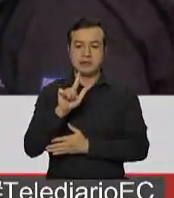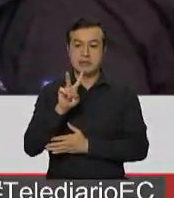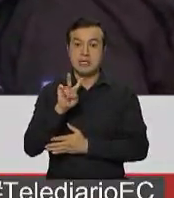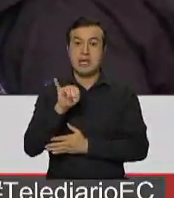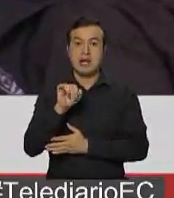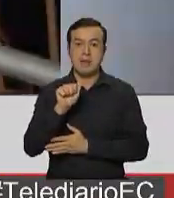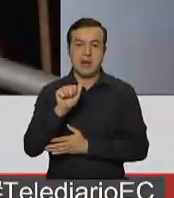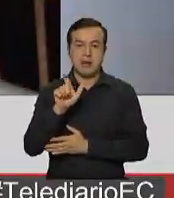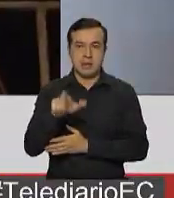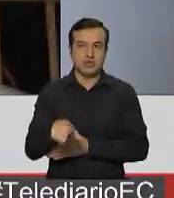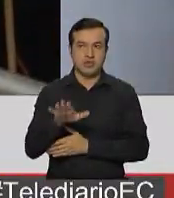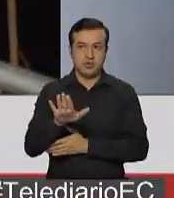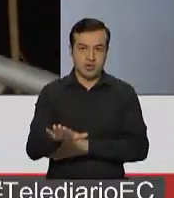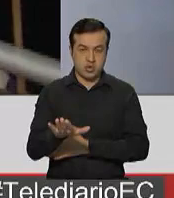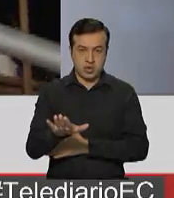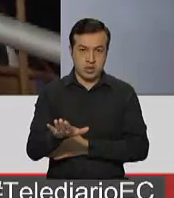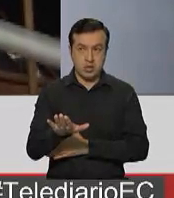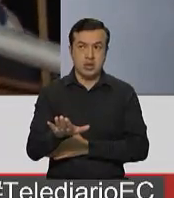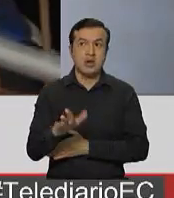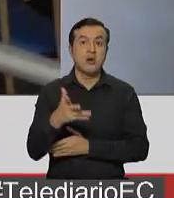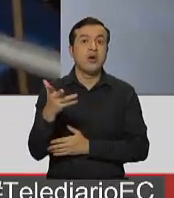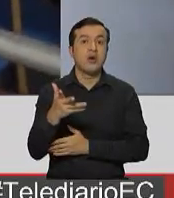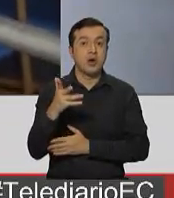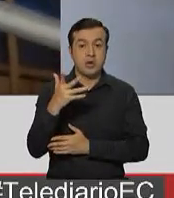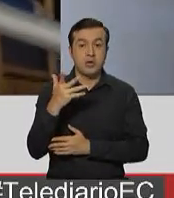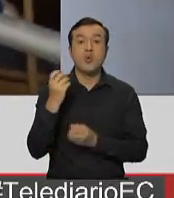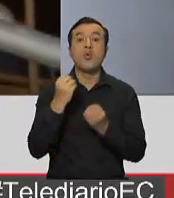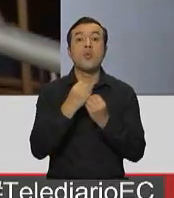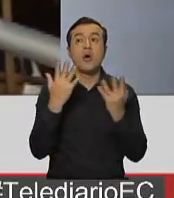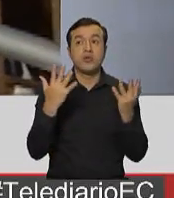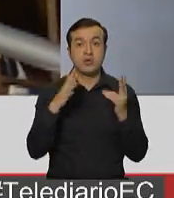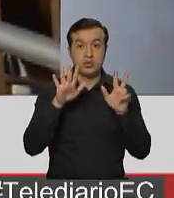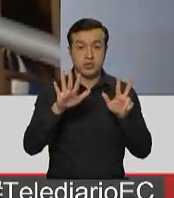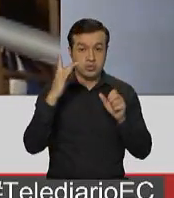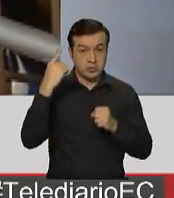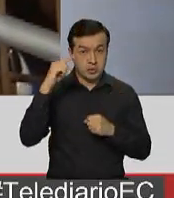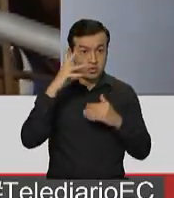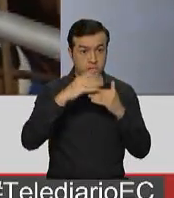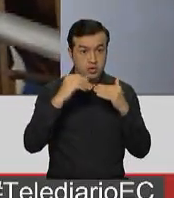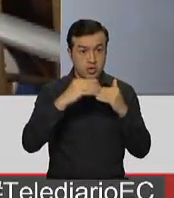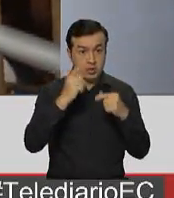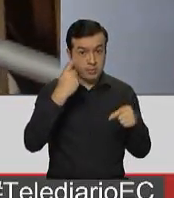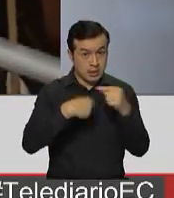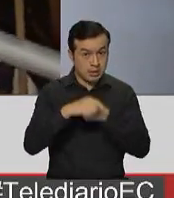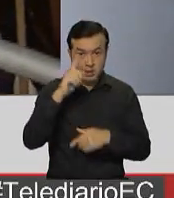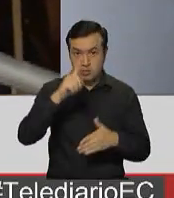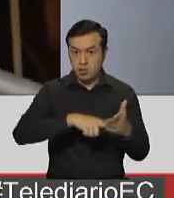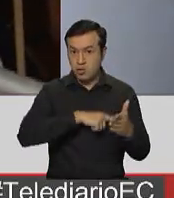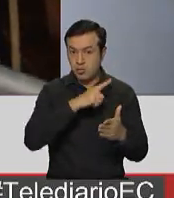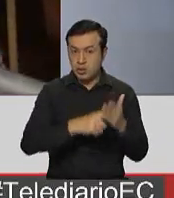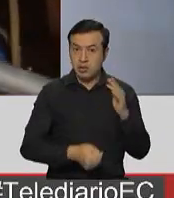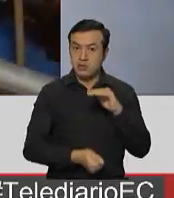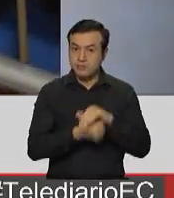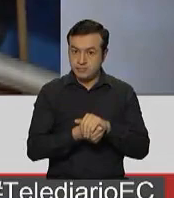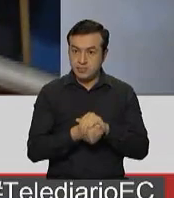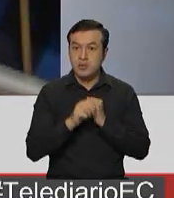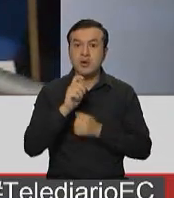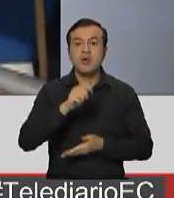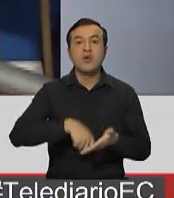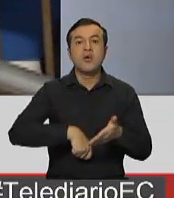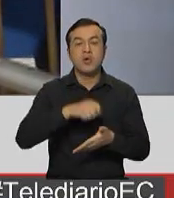prisión preventiva. La prohibición de enajenar bienes por un monto de 8 millones de dólares, que es el monto precisamente del contrato